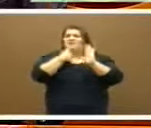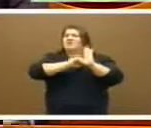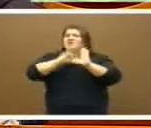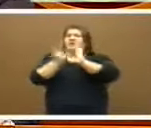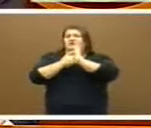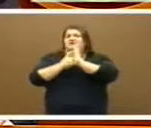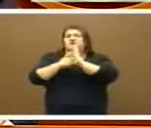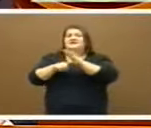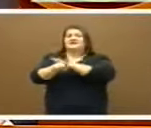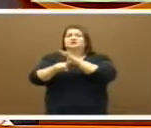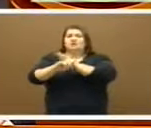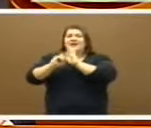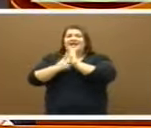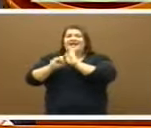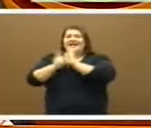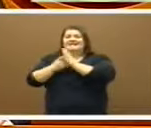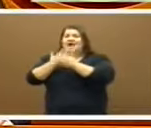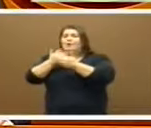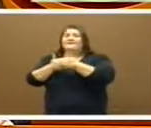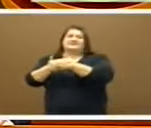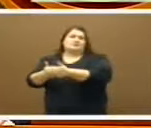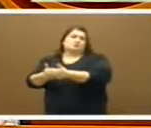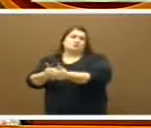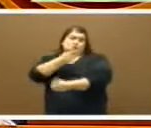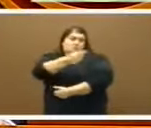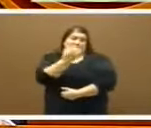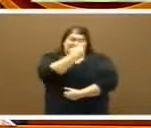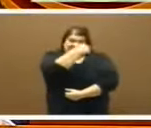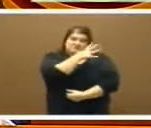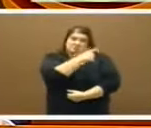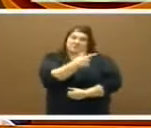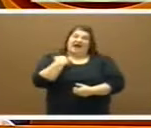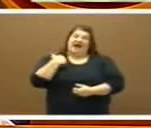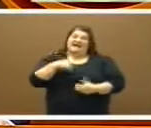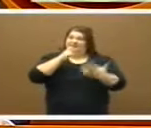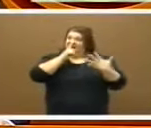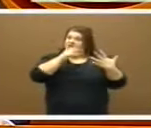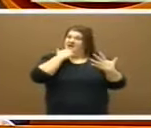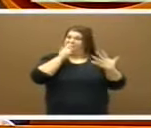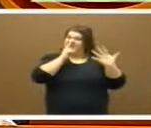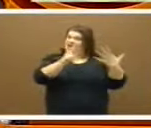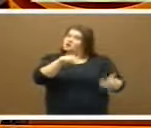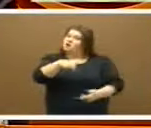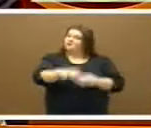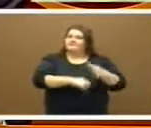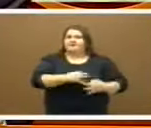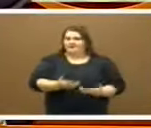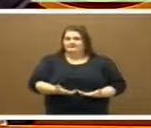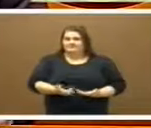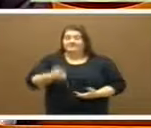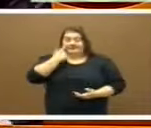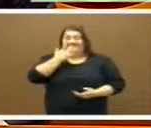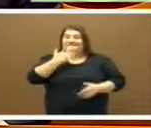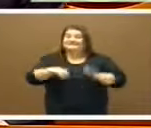legalidad de la tramitación de las leyes de acompañamiento. Debería saberlo usted que lleva ya seis para siete años aquí. Si el propio Tribunal